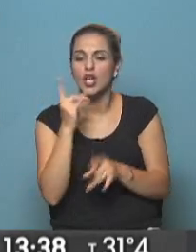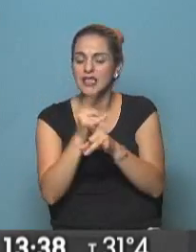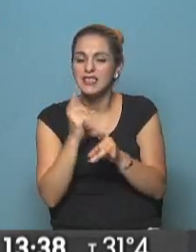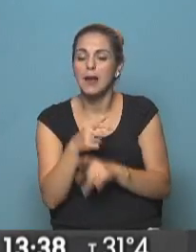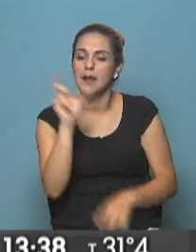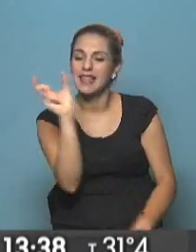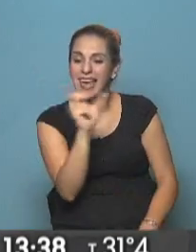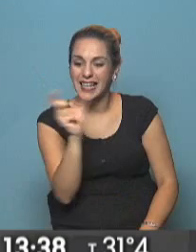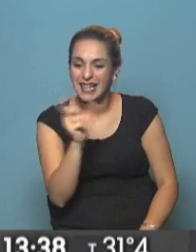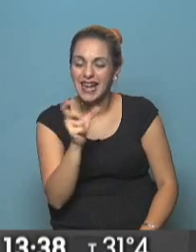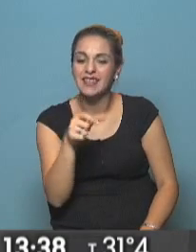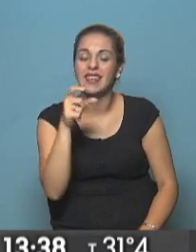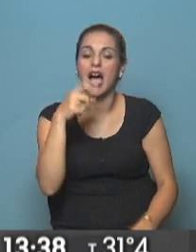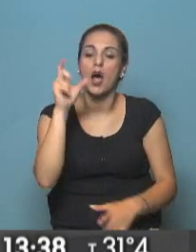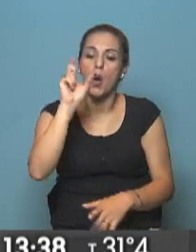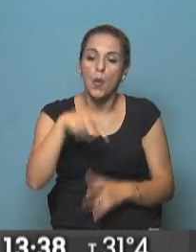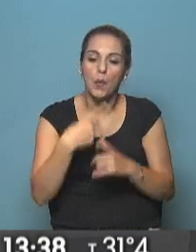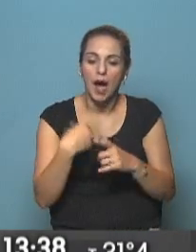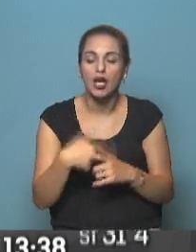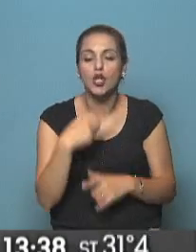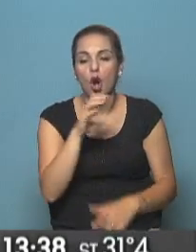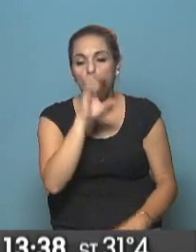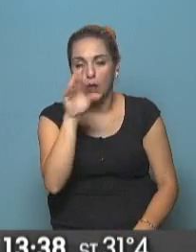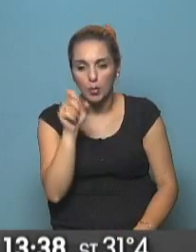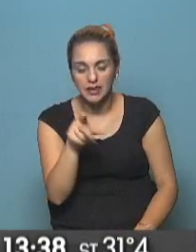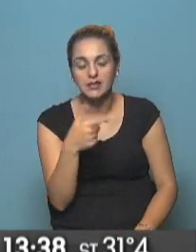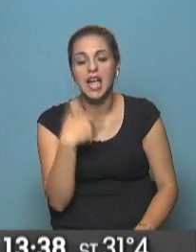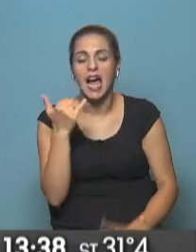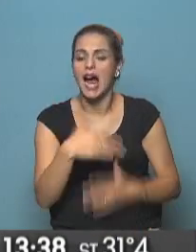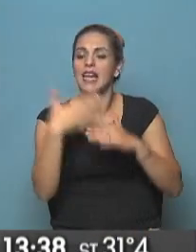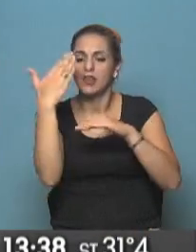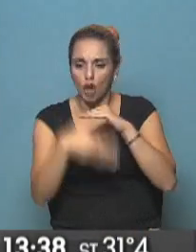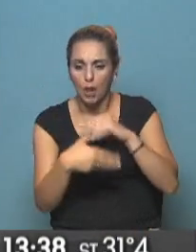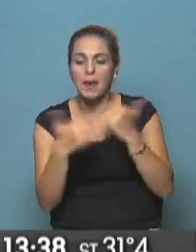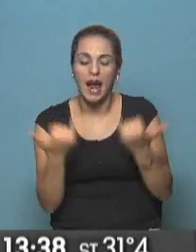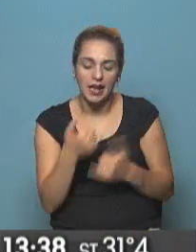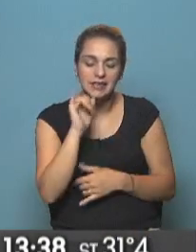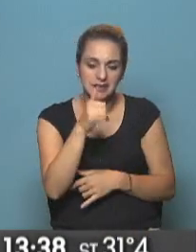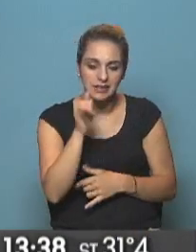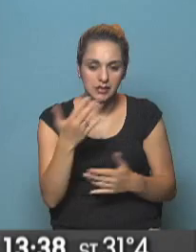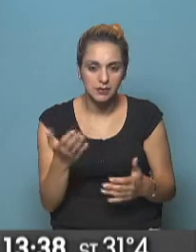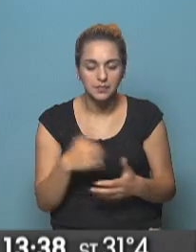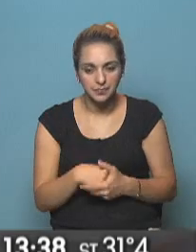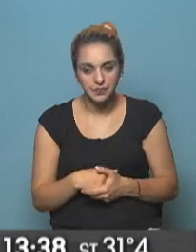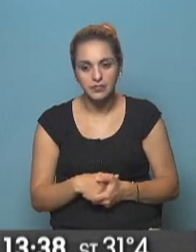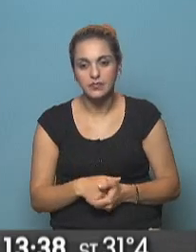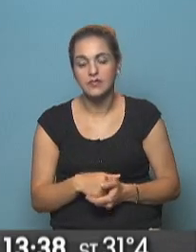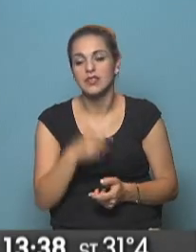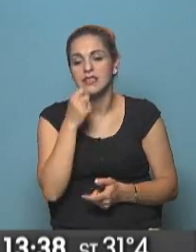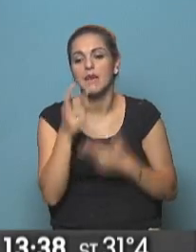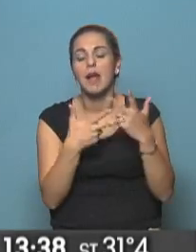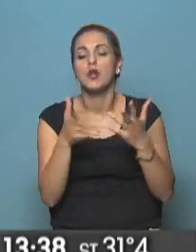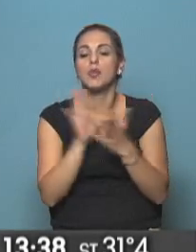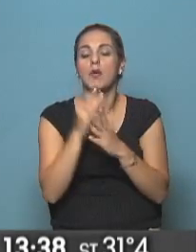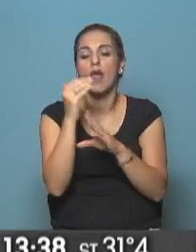de crédito del Banco Provincia. Habrá topes en cada uno de estos descuentos, claro está. En el caso de los